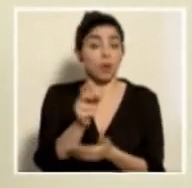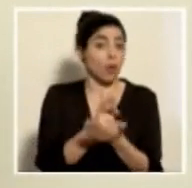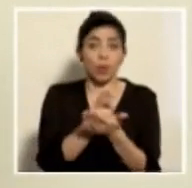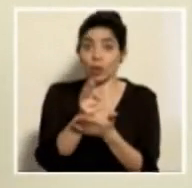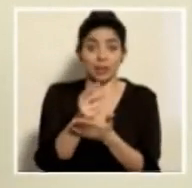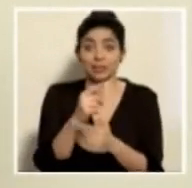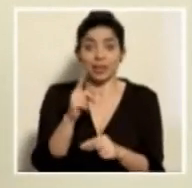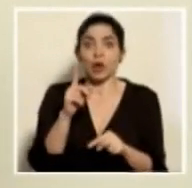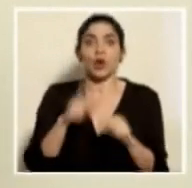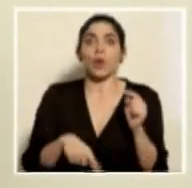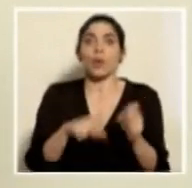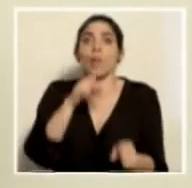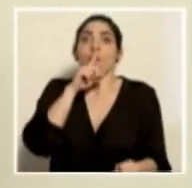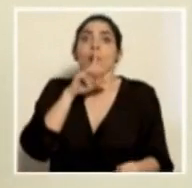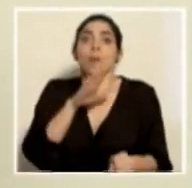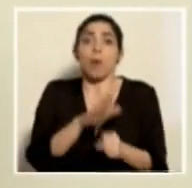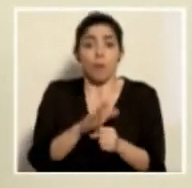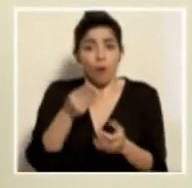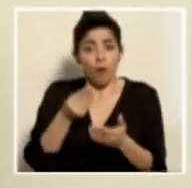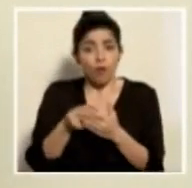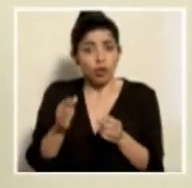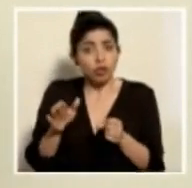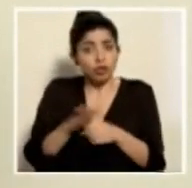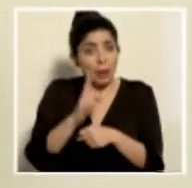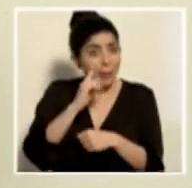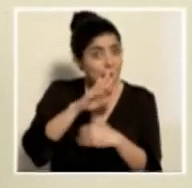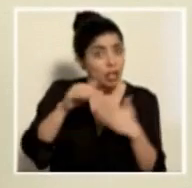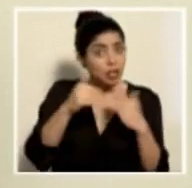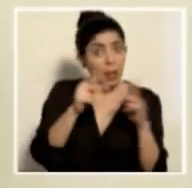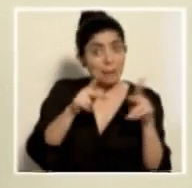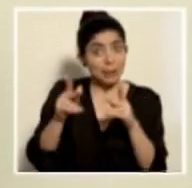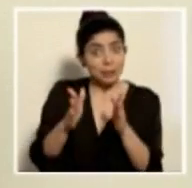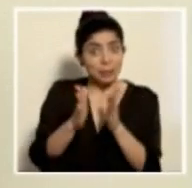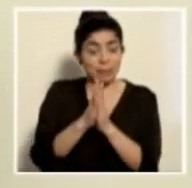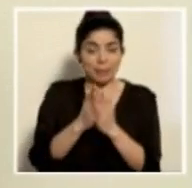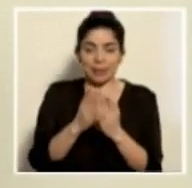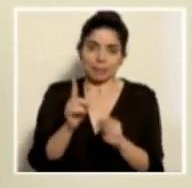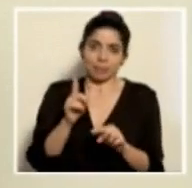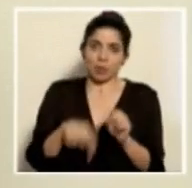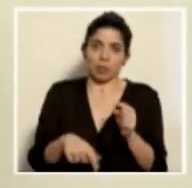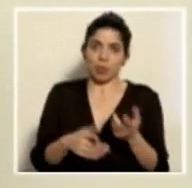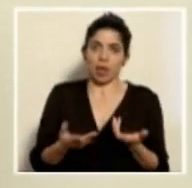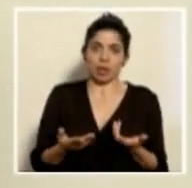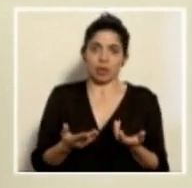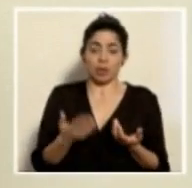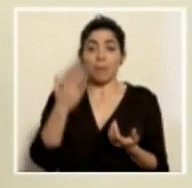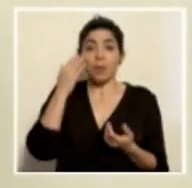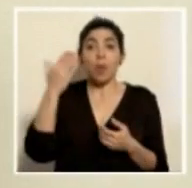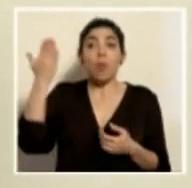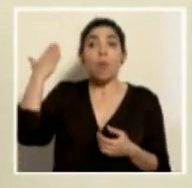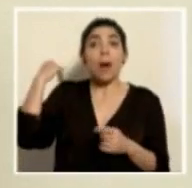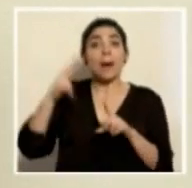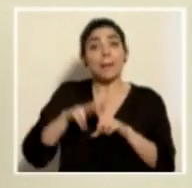no puedo garantizar el recurso para todas las personas que lo han solicitado. Cuando el esfuerzo